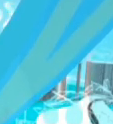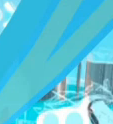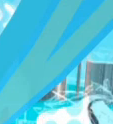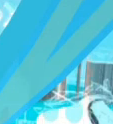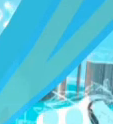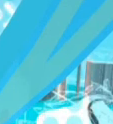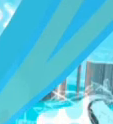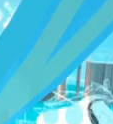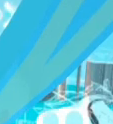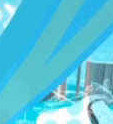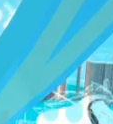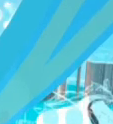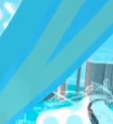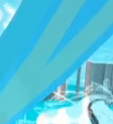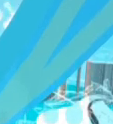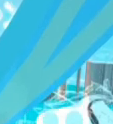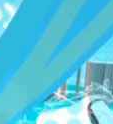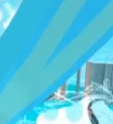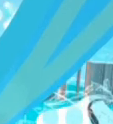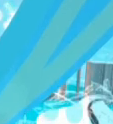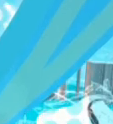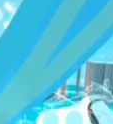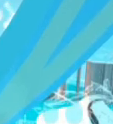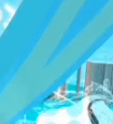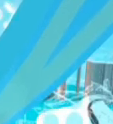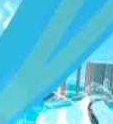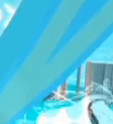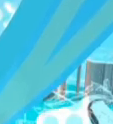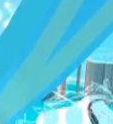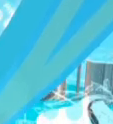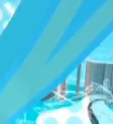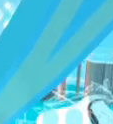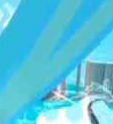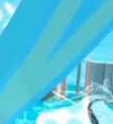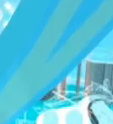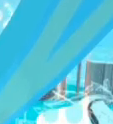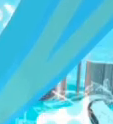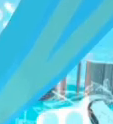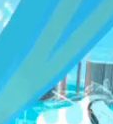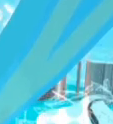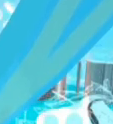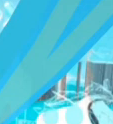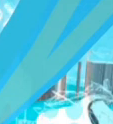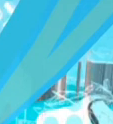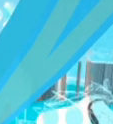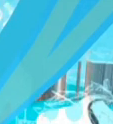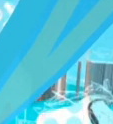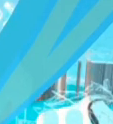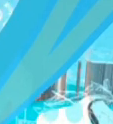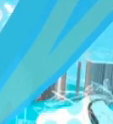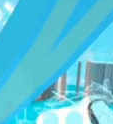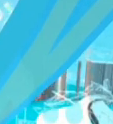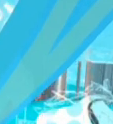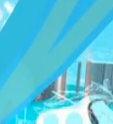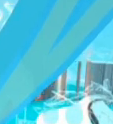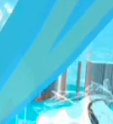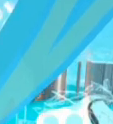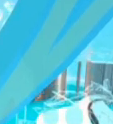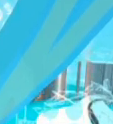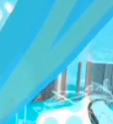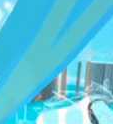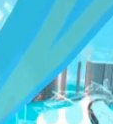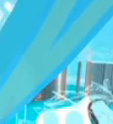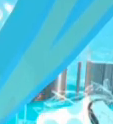selección y de elección de magistrados. Mientras tanto, me parece que lo prudente es afinar y